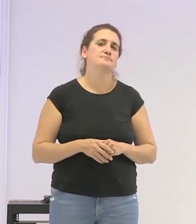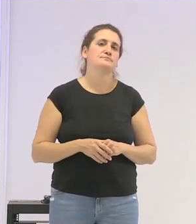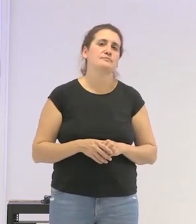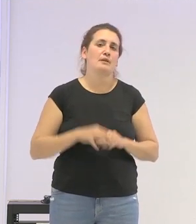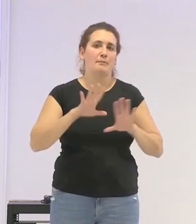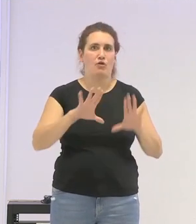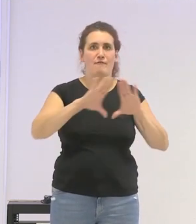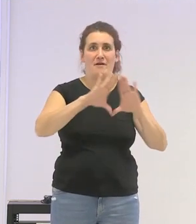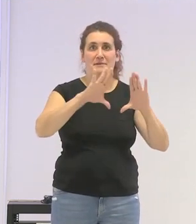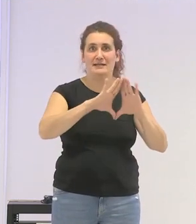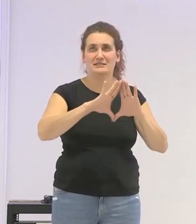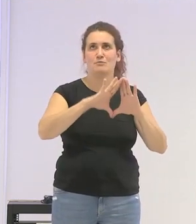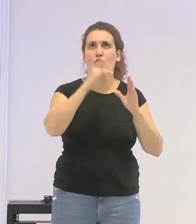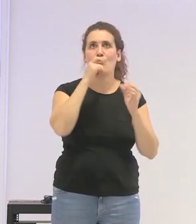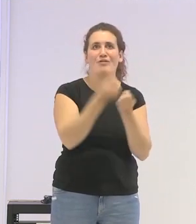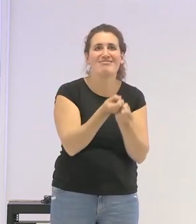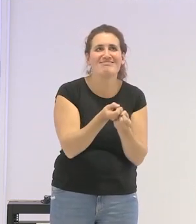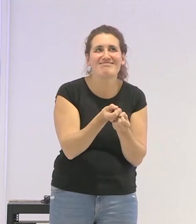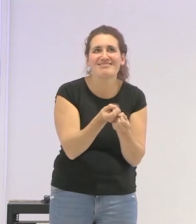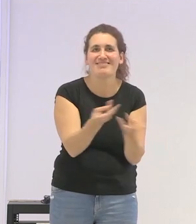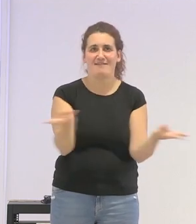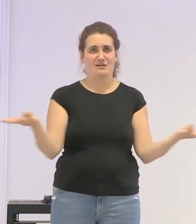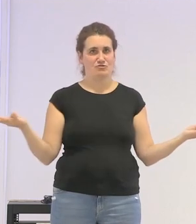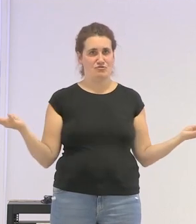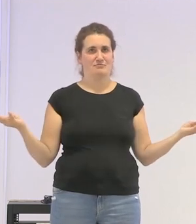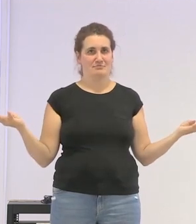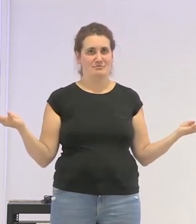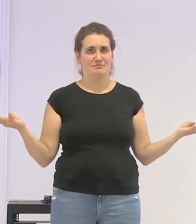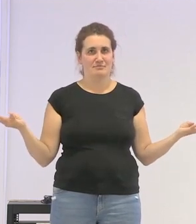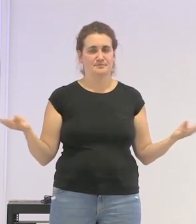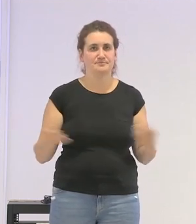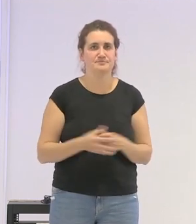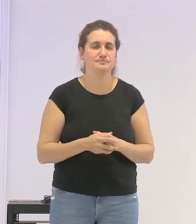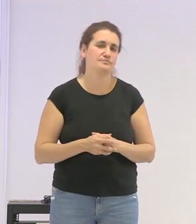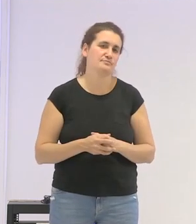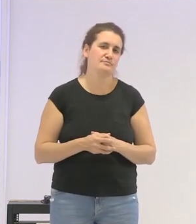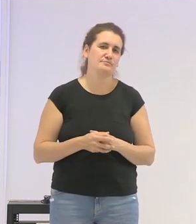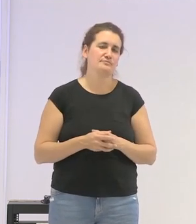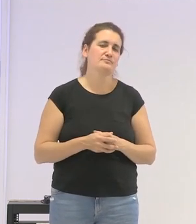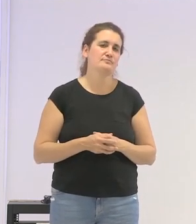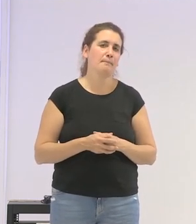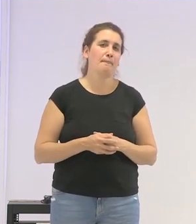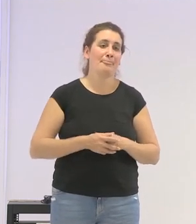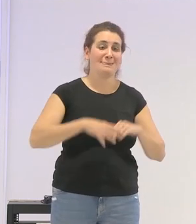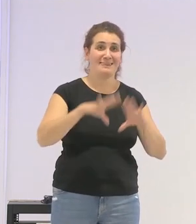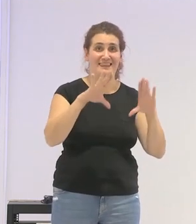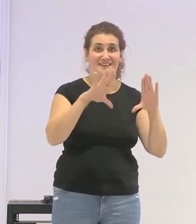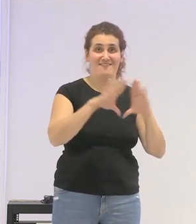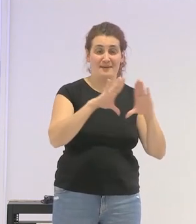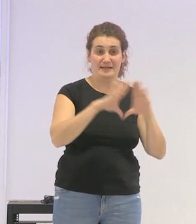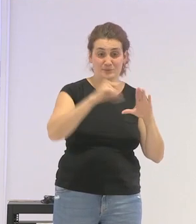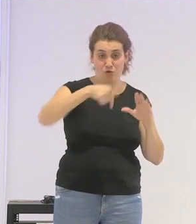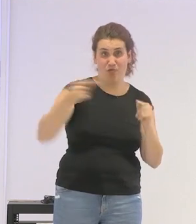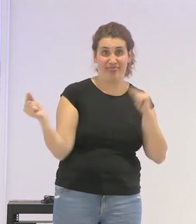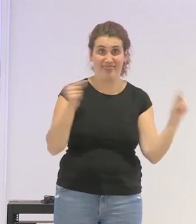un feminismo que sea como diverso. Es verdad que precisamente el feminismo hemos visto en estos debates